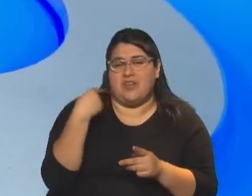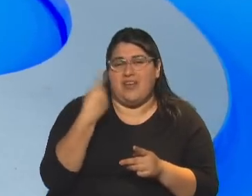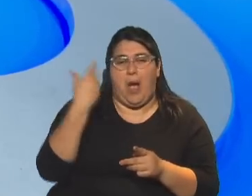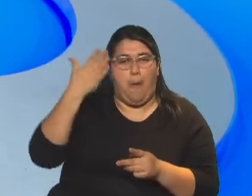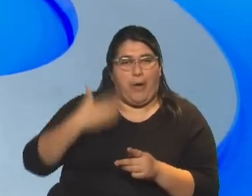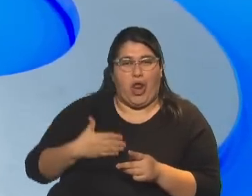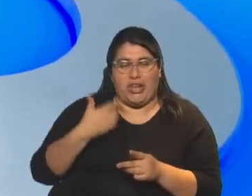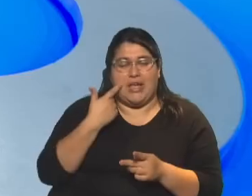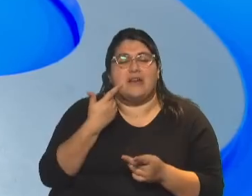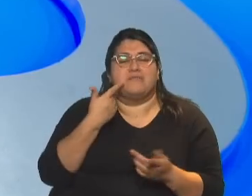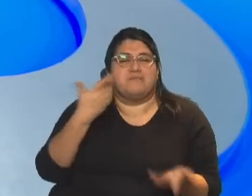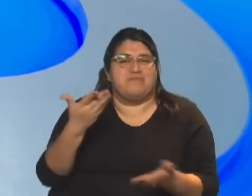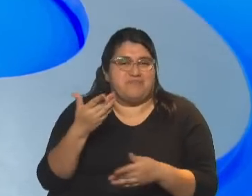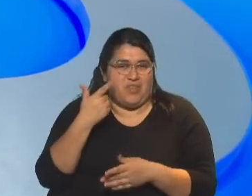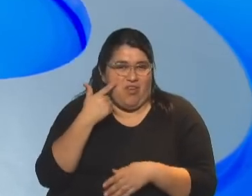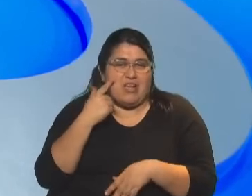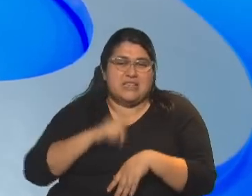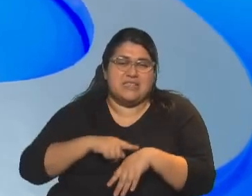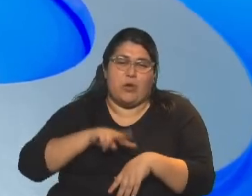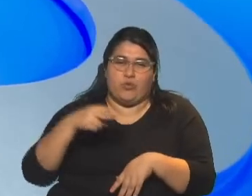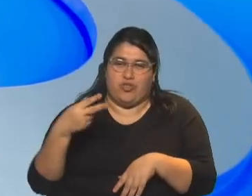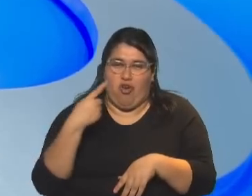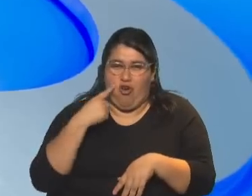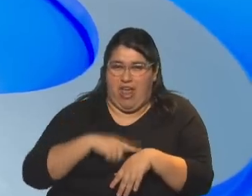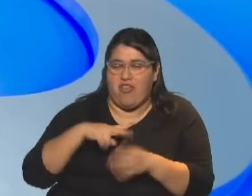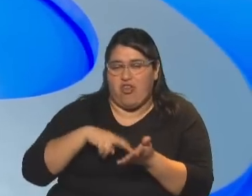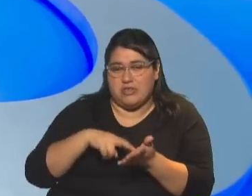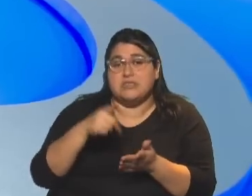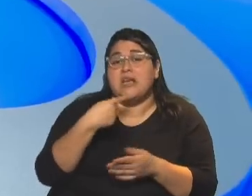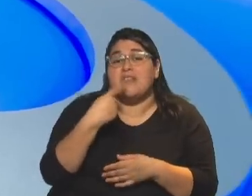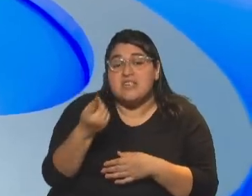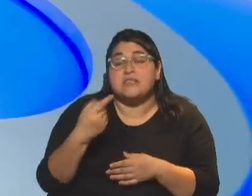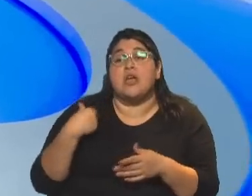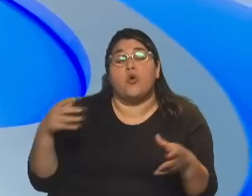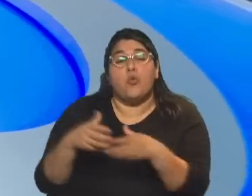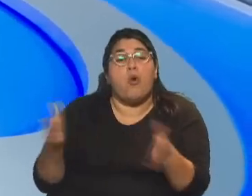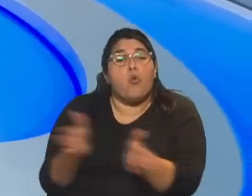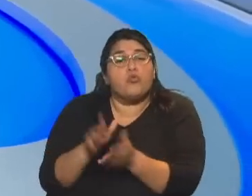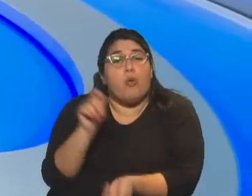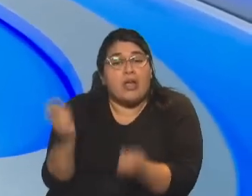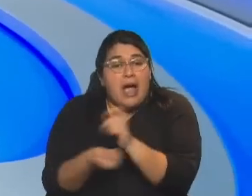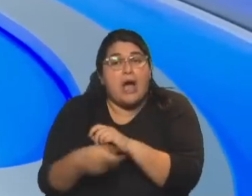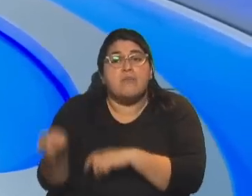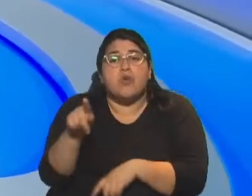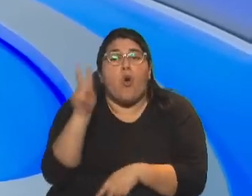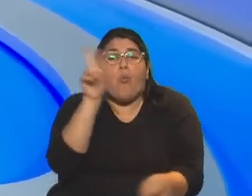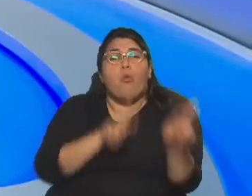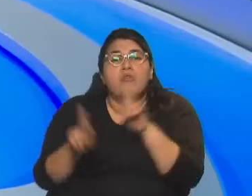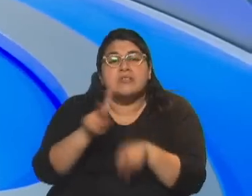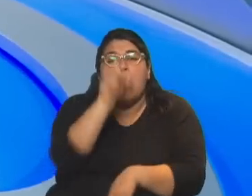segunda edición de noticias entre otras declaraciones dijo máximo en juntos por el cambio están viendo quién mata